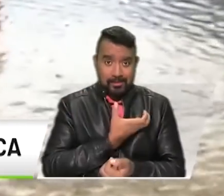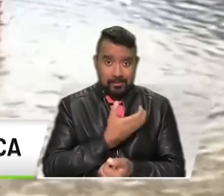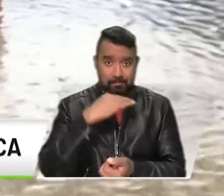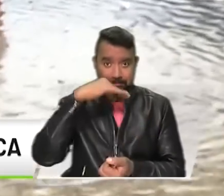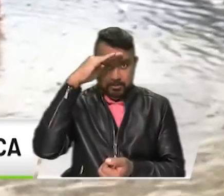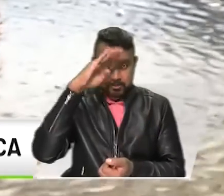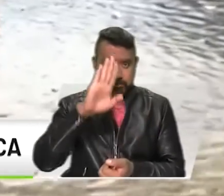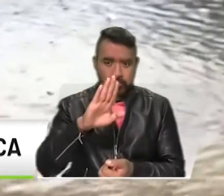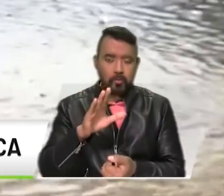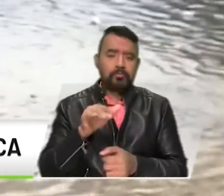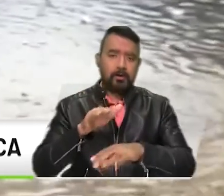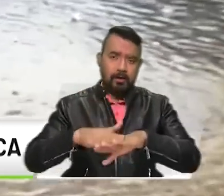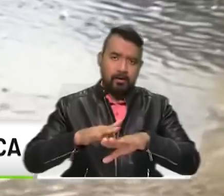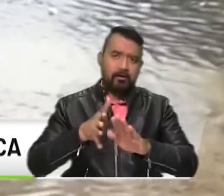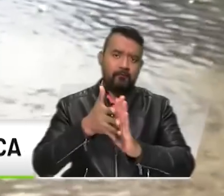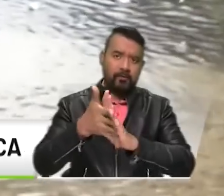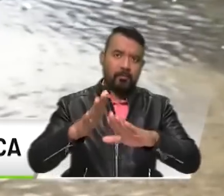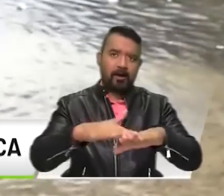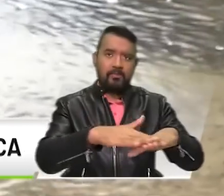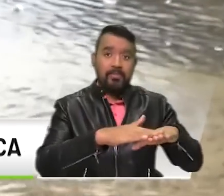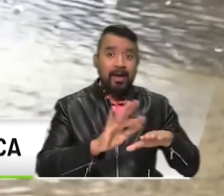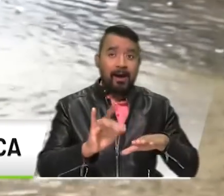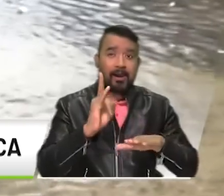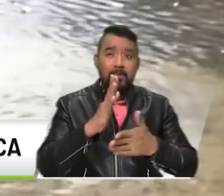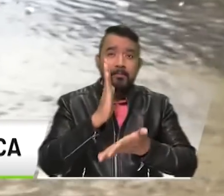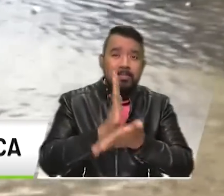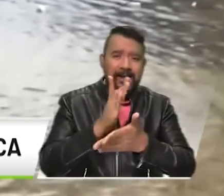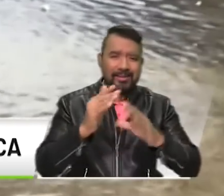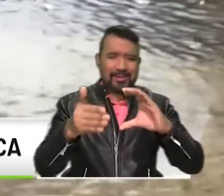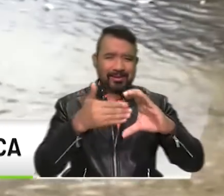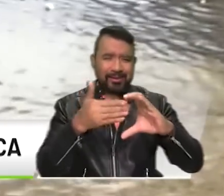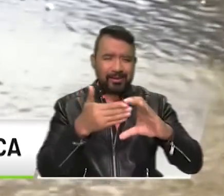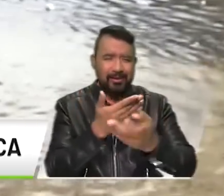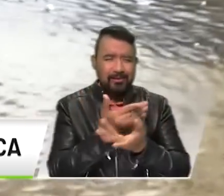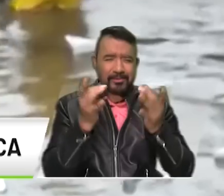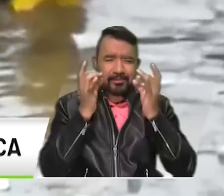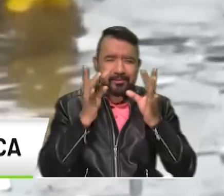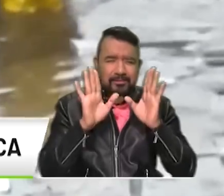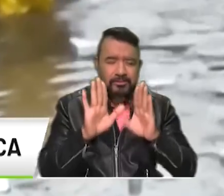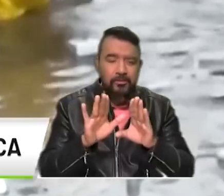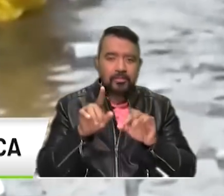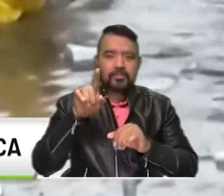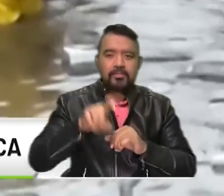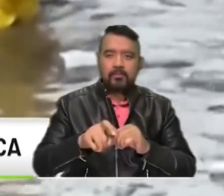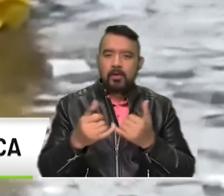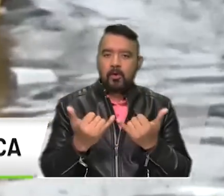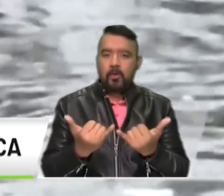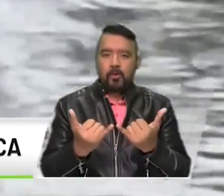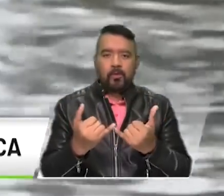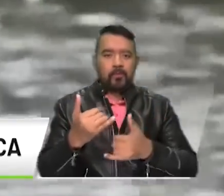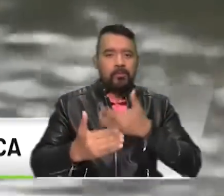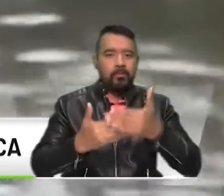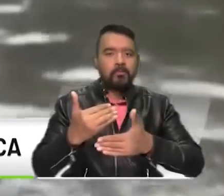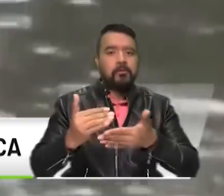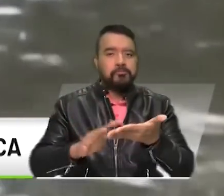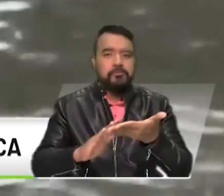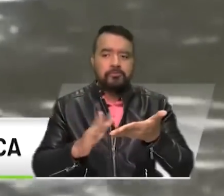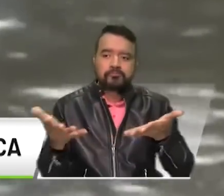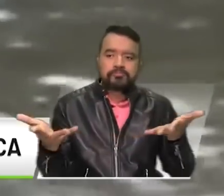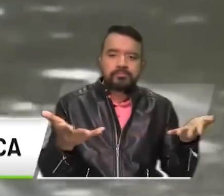hacer frente a los impactos que tiene derivados del cambio climático y atender de mejor manera los problemas de la comunidad